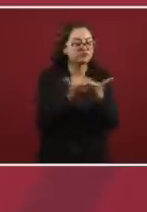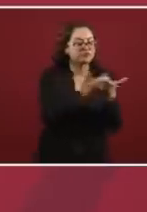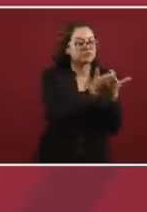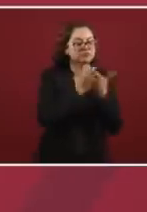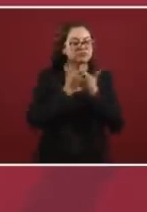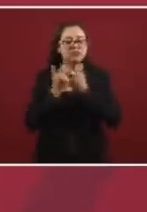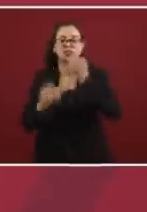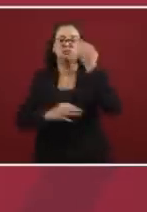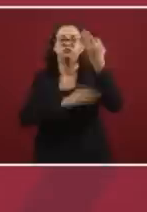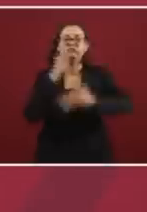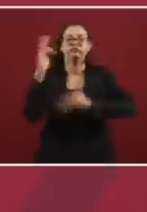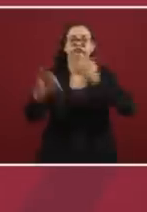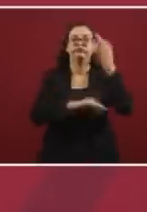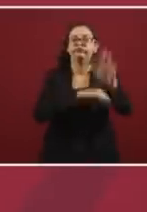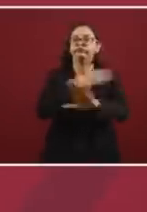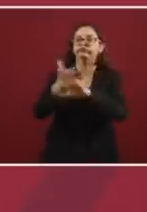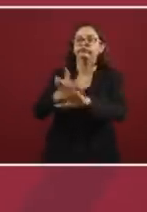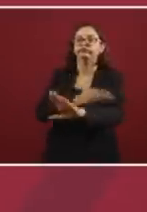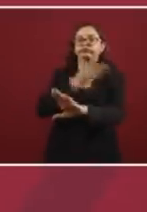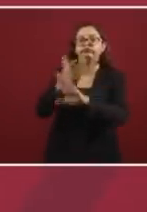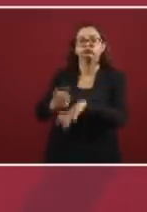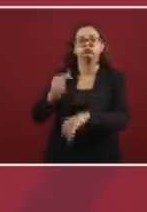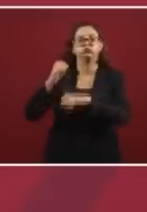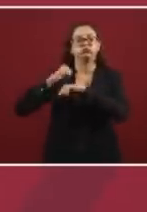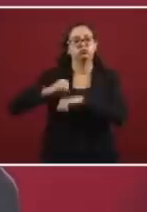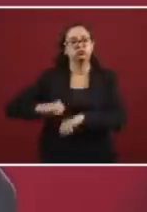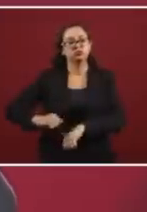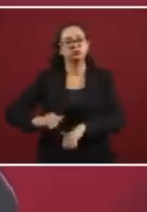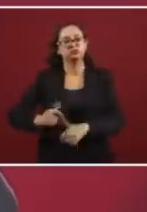este se debilita la autoridad